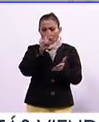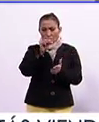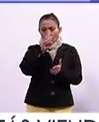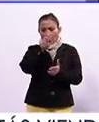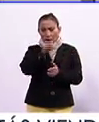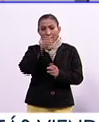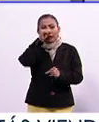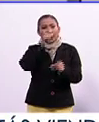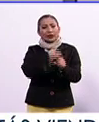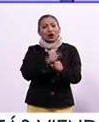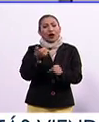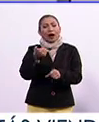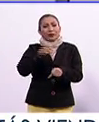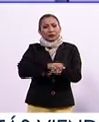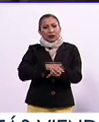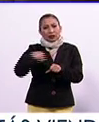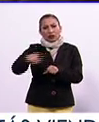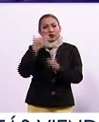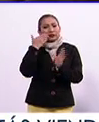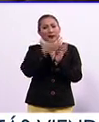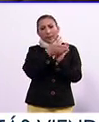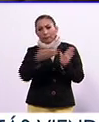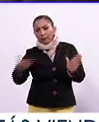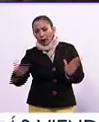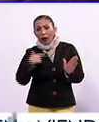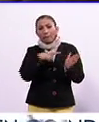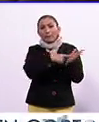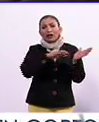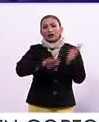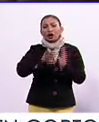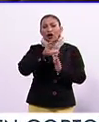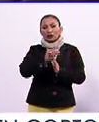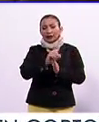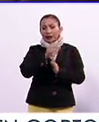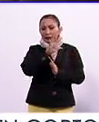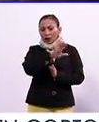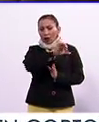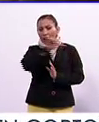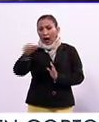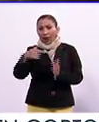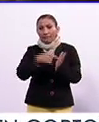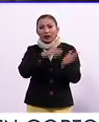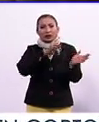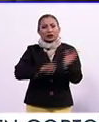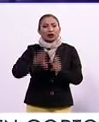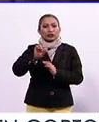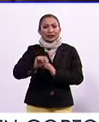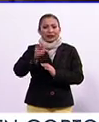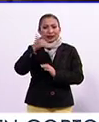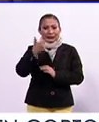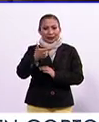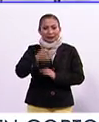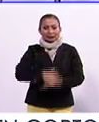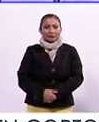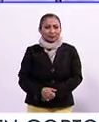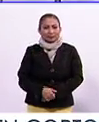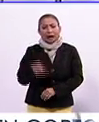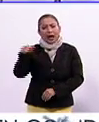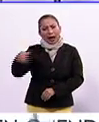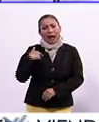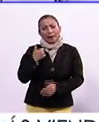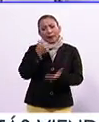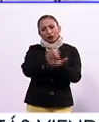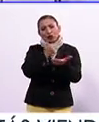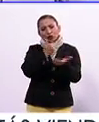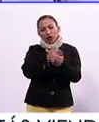universitario fue secretario administrativo durante el periodo 1985 a 1987.